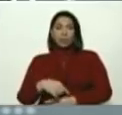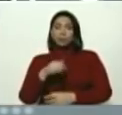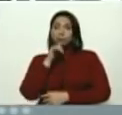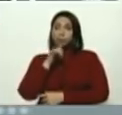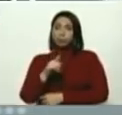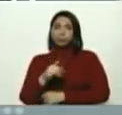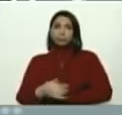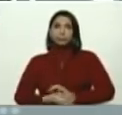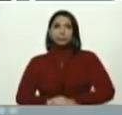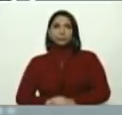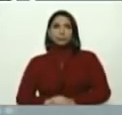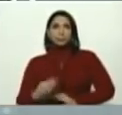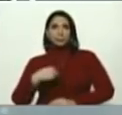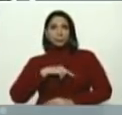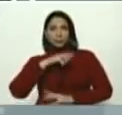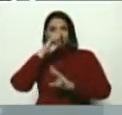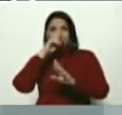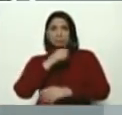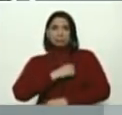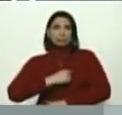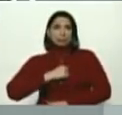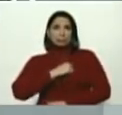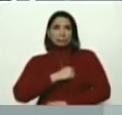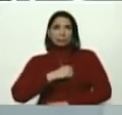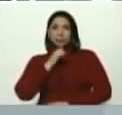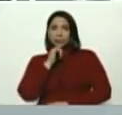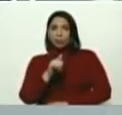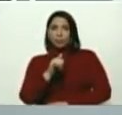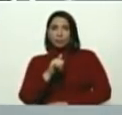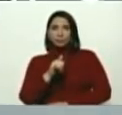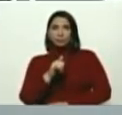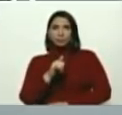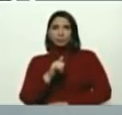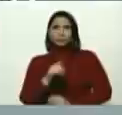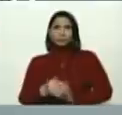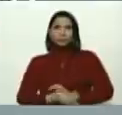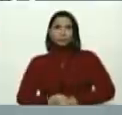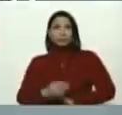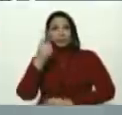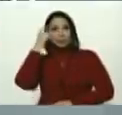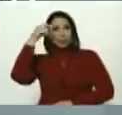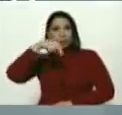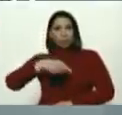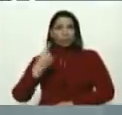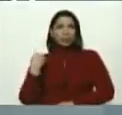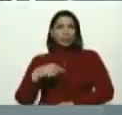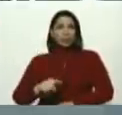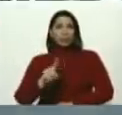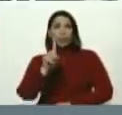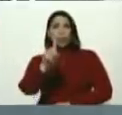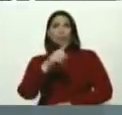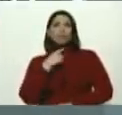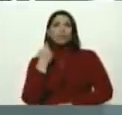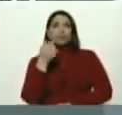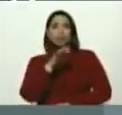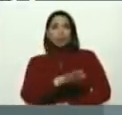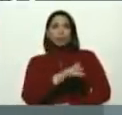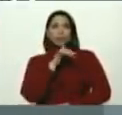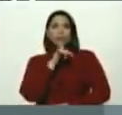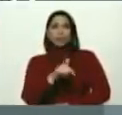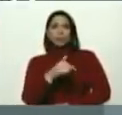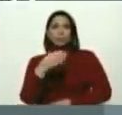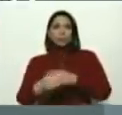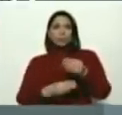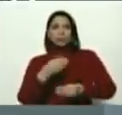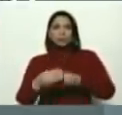mencionó, cumplimos con el penoso deber de informar que el día de hoy tenemos un fallecido. En el reporte que